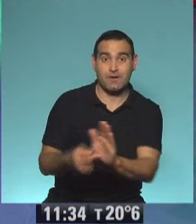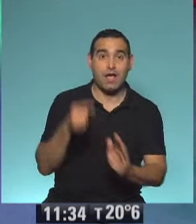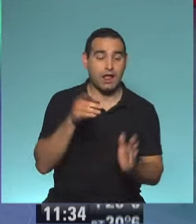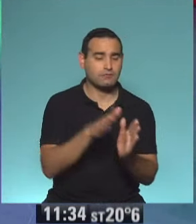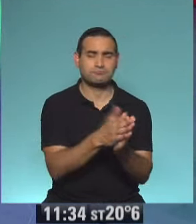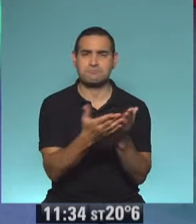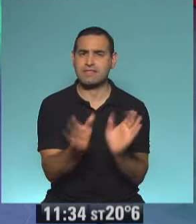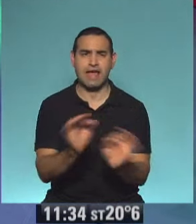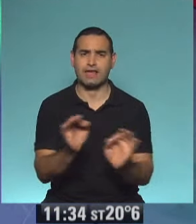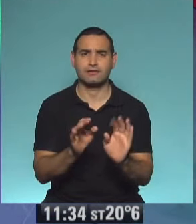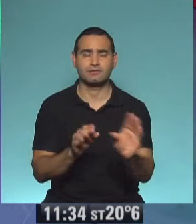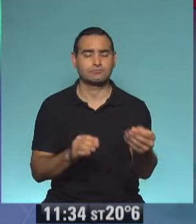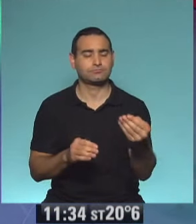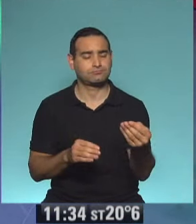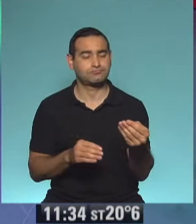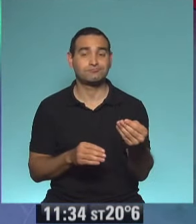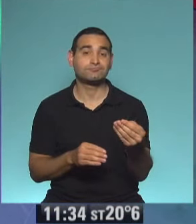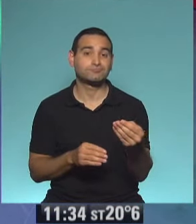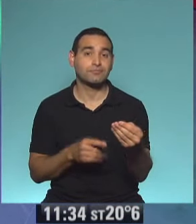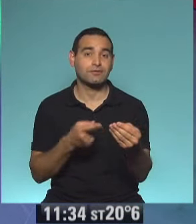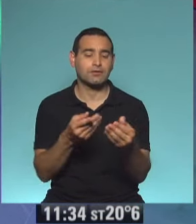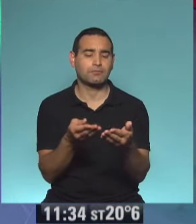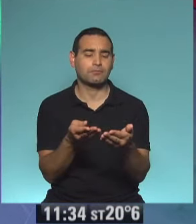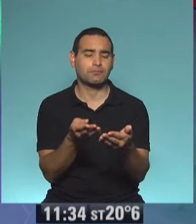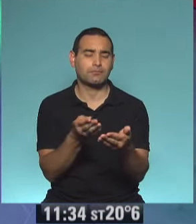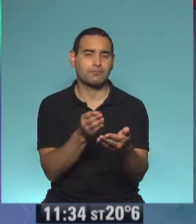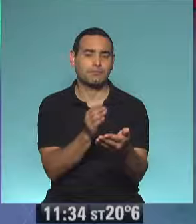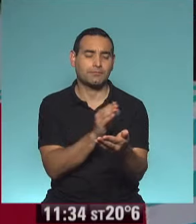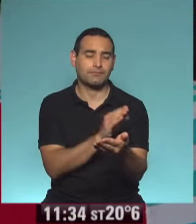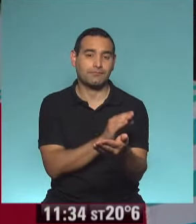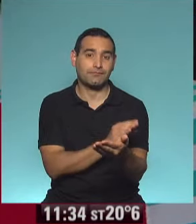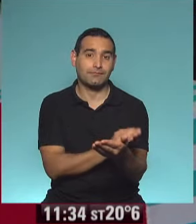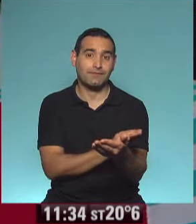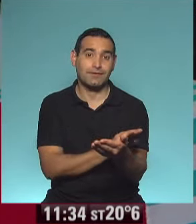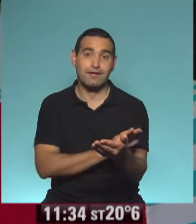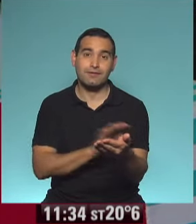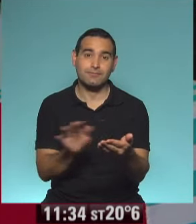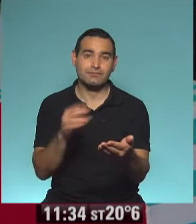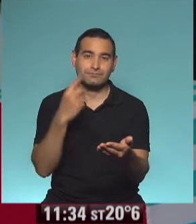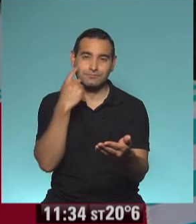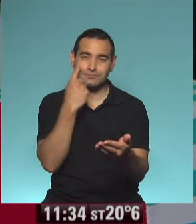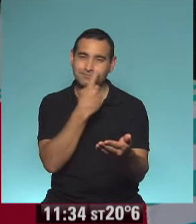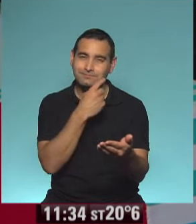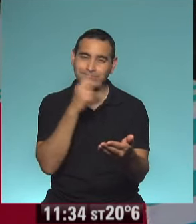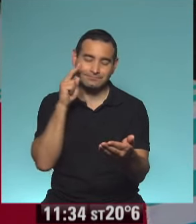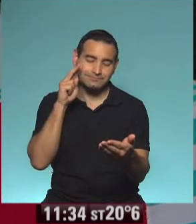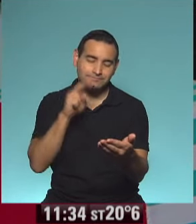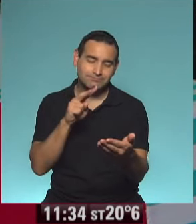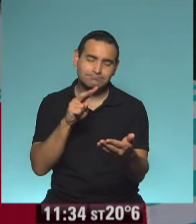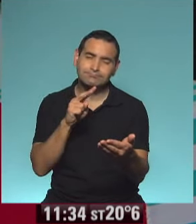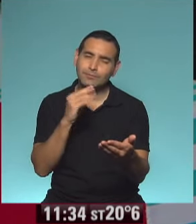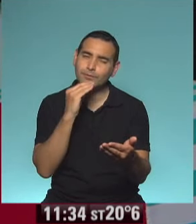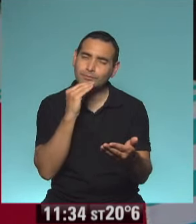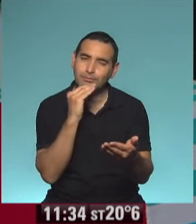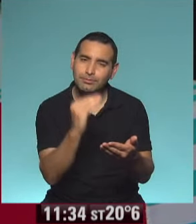abrió, tan solo deslizó por sobre la tapa su mano de artista y con ojos dulces me sugirió en voz muy